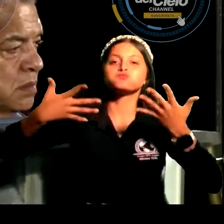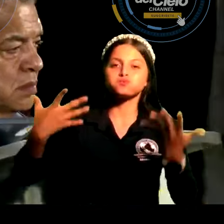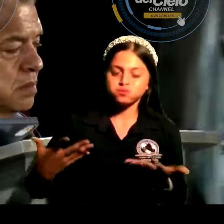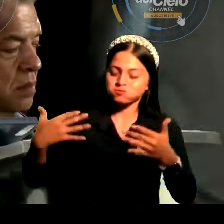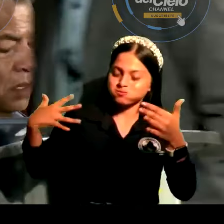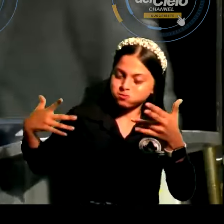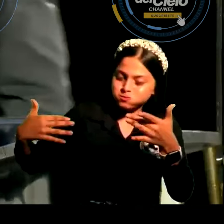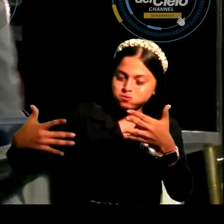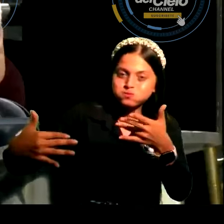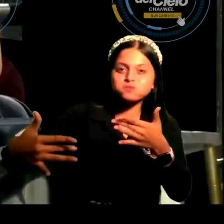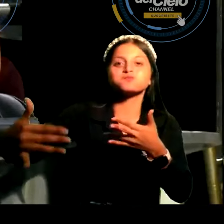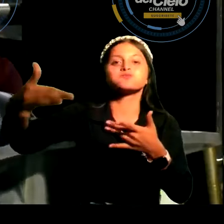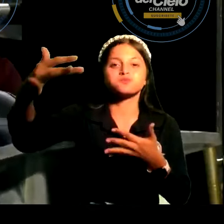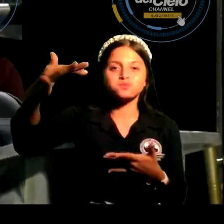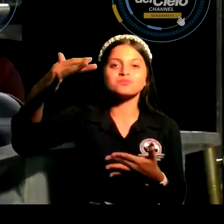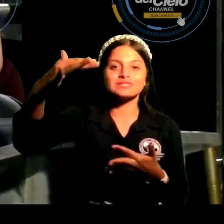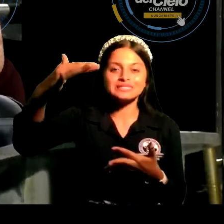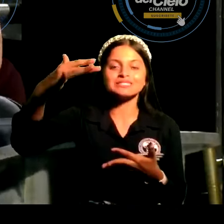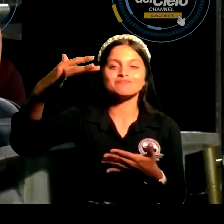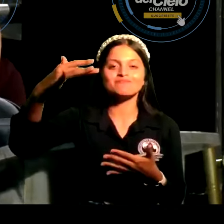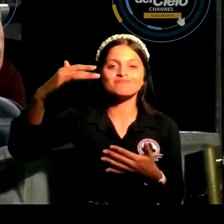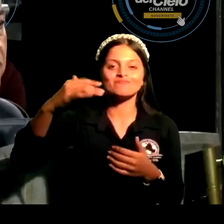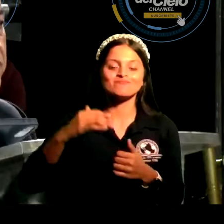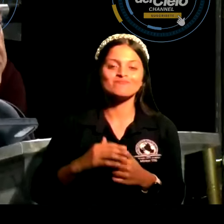eterna. Aleluya.